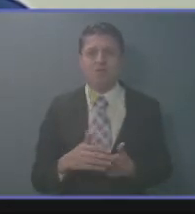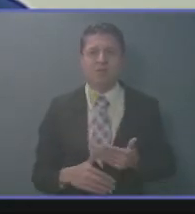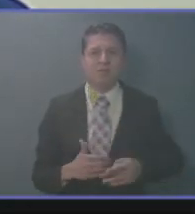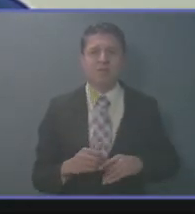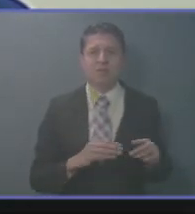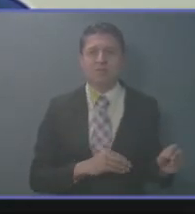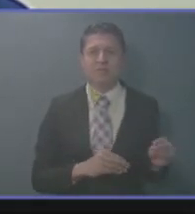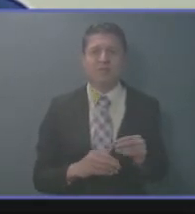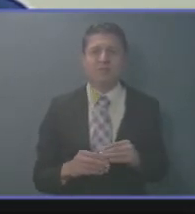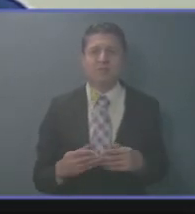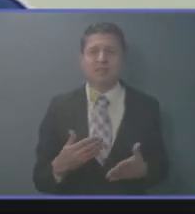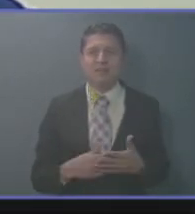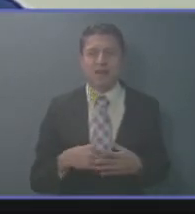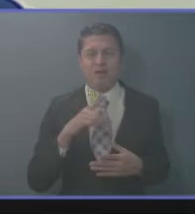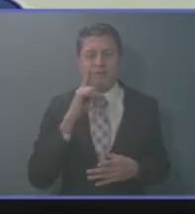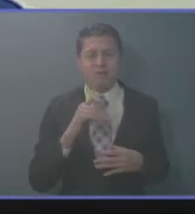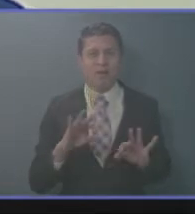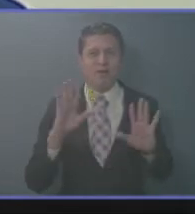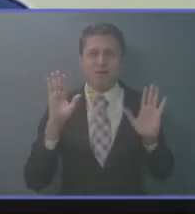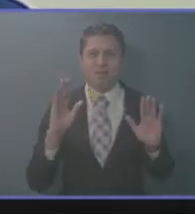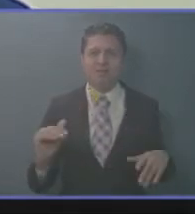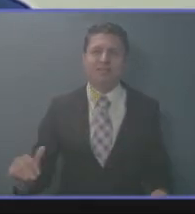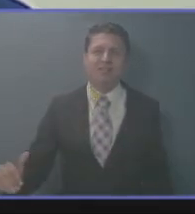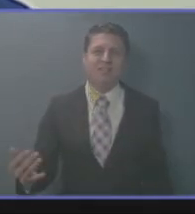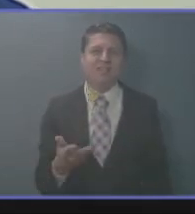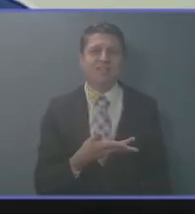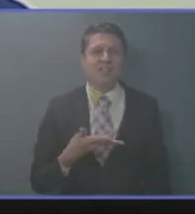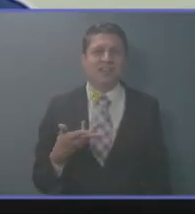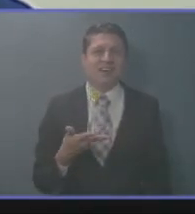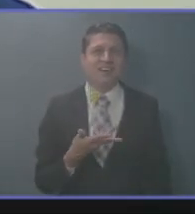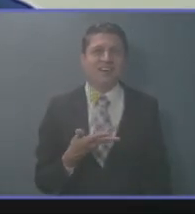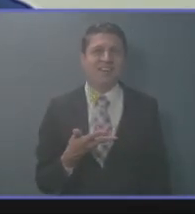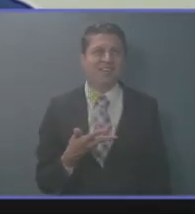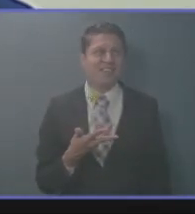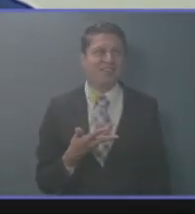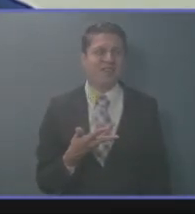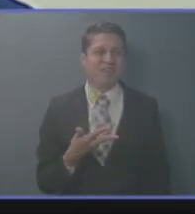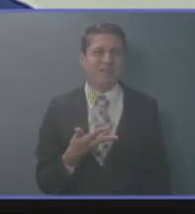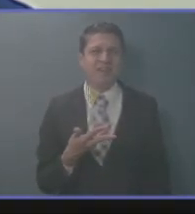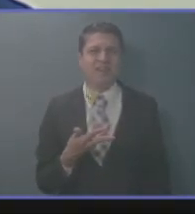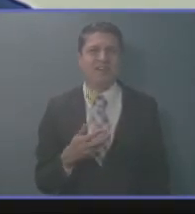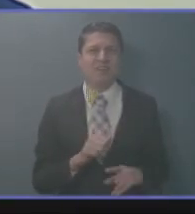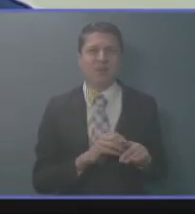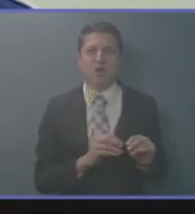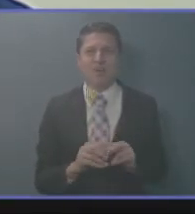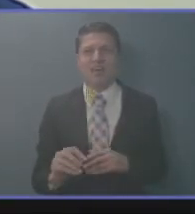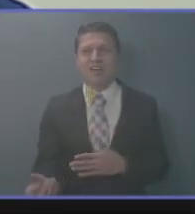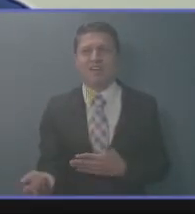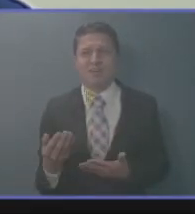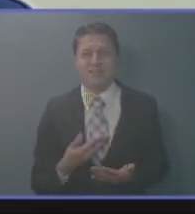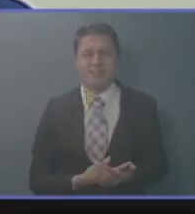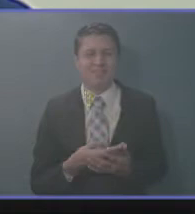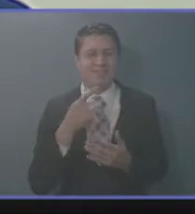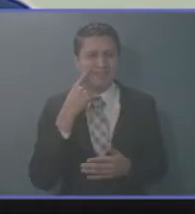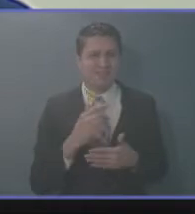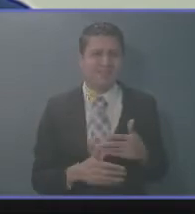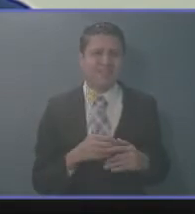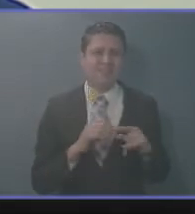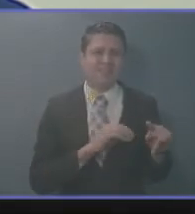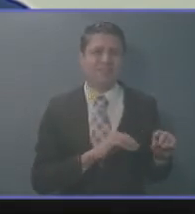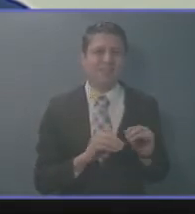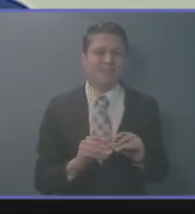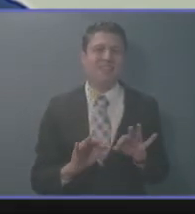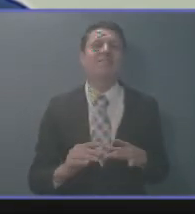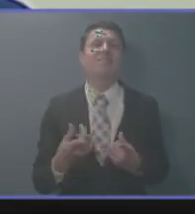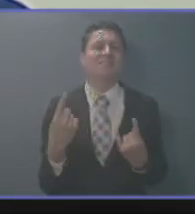las relacionadas disposiciones transitorias. Así, nuestro dictamen, que lo hace el conocimiento honorable Pleno Legislativo, para los